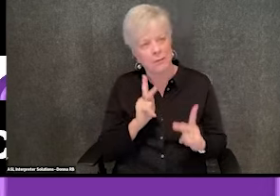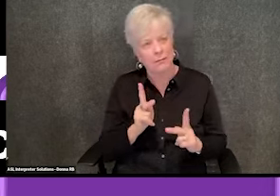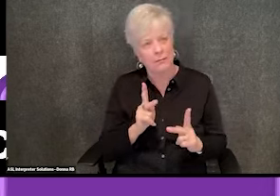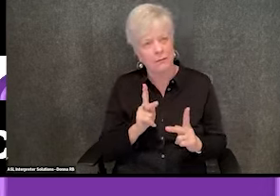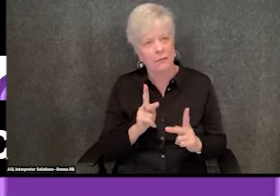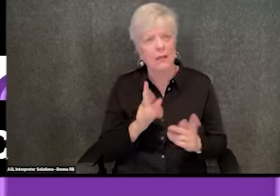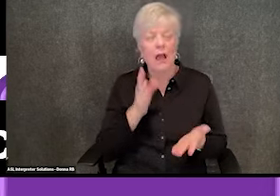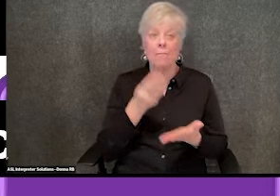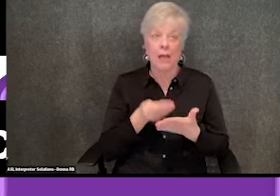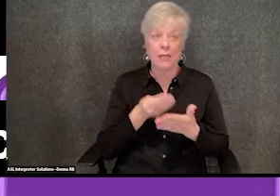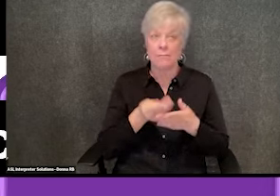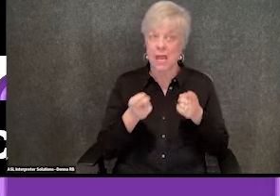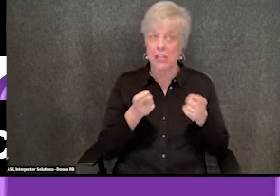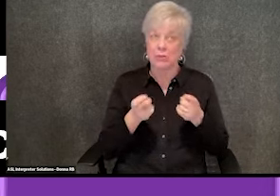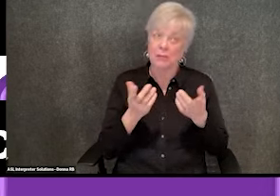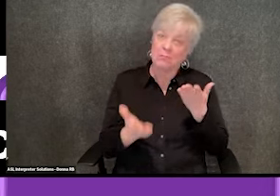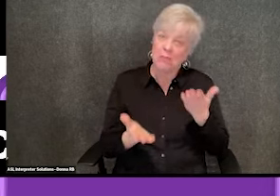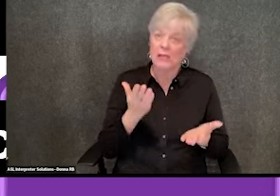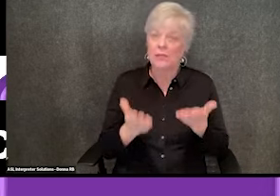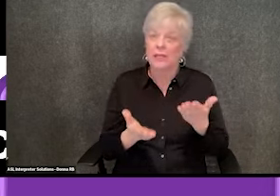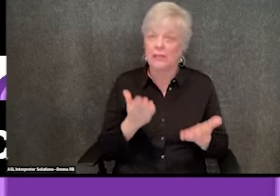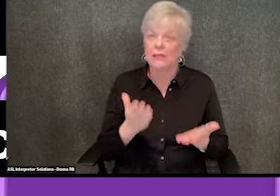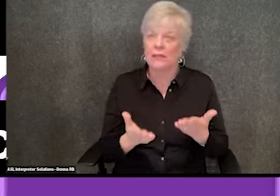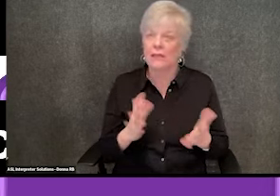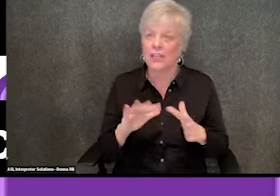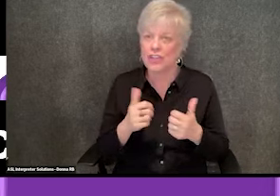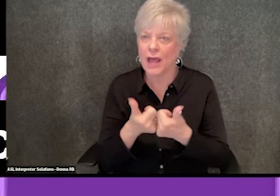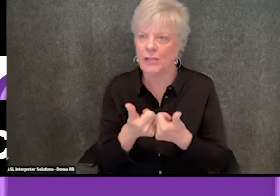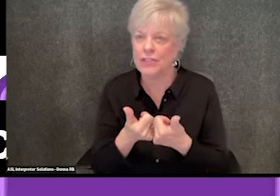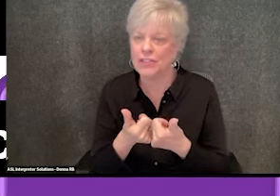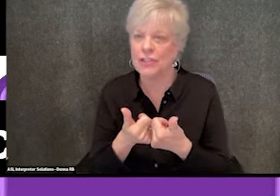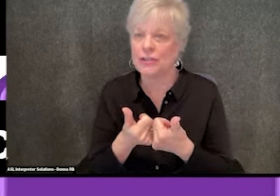conservatorship, un conservador es algo para algunas personas, es.